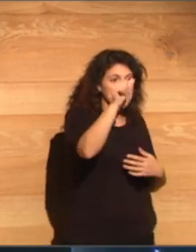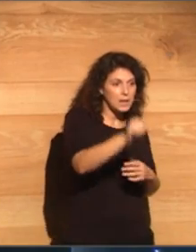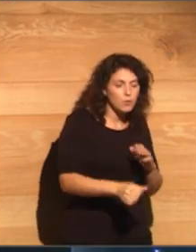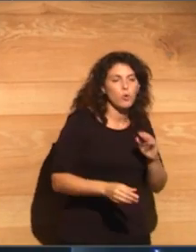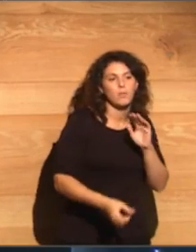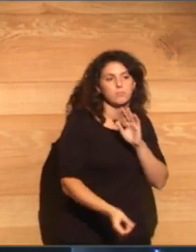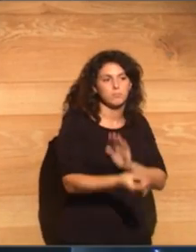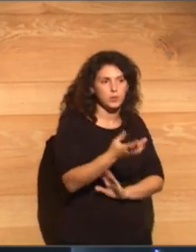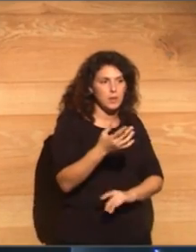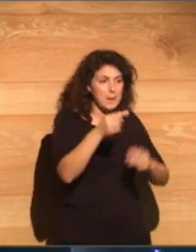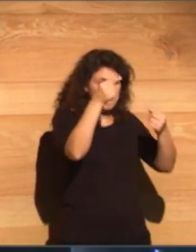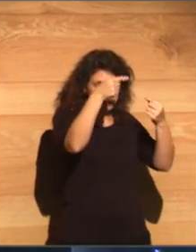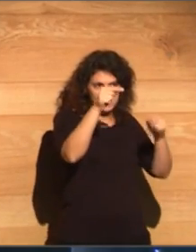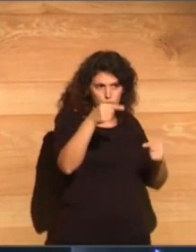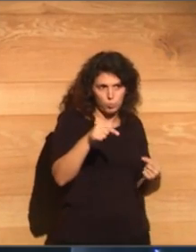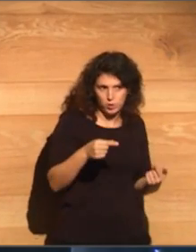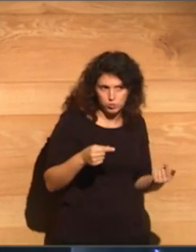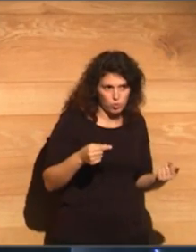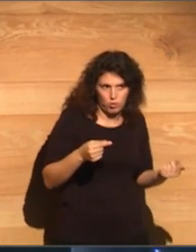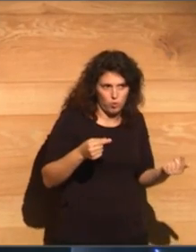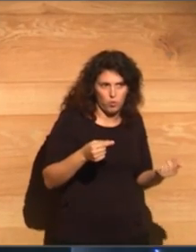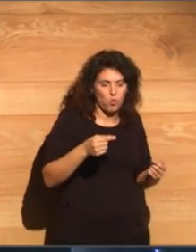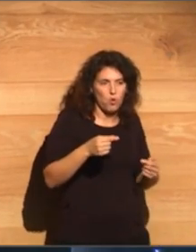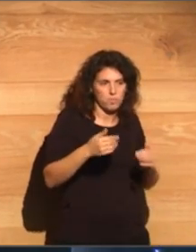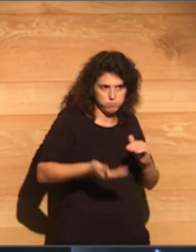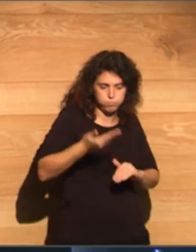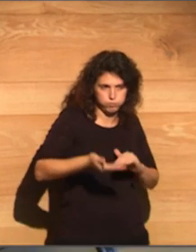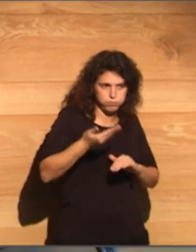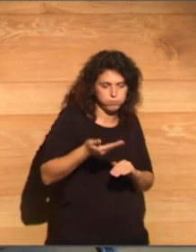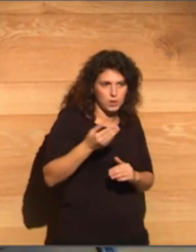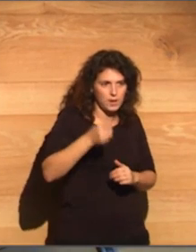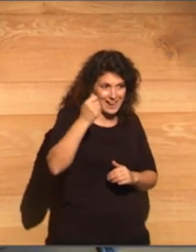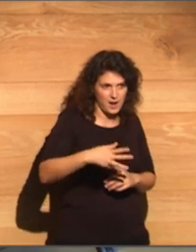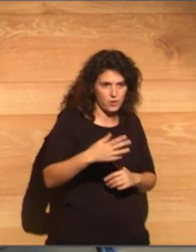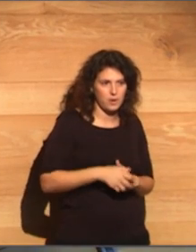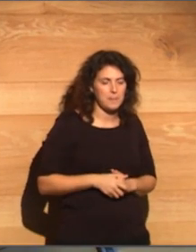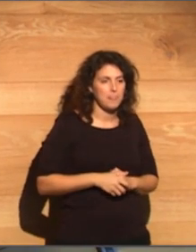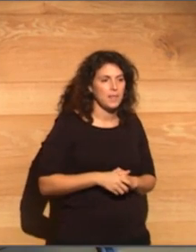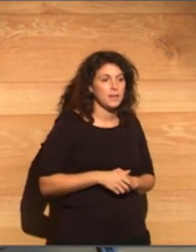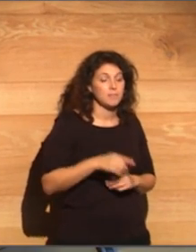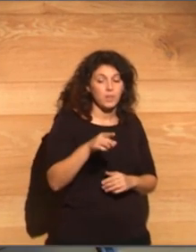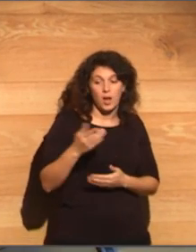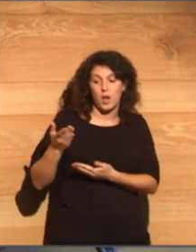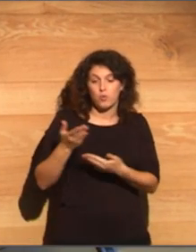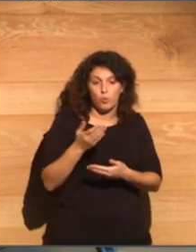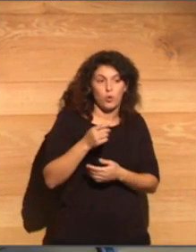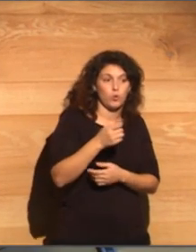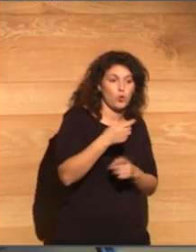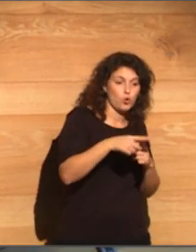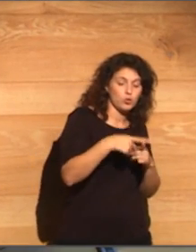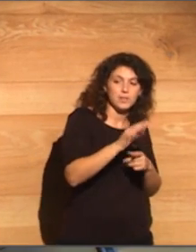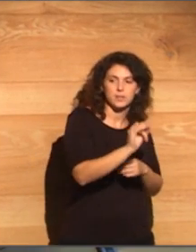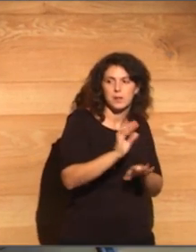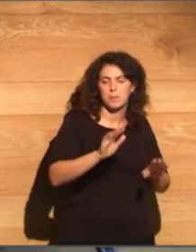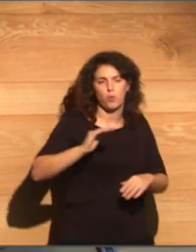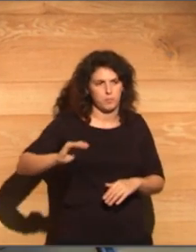además con un presupuesto, ya lo contábamos gordo, muy, muy grande, ¿no? Sí, lo cual ayudó en algunas cosas y perjudicó en otras.